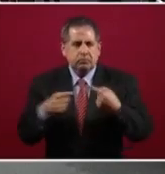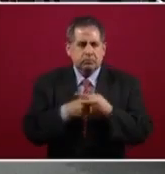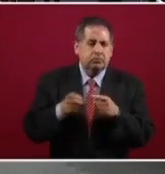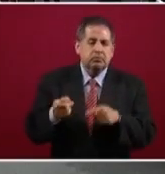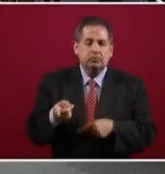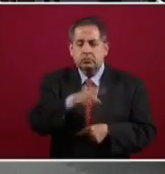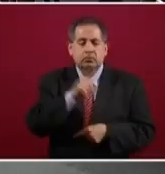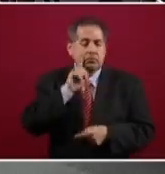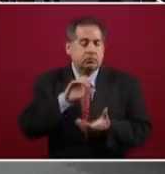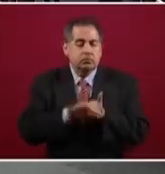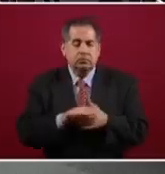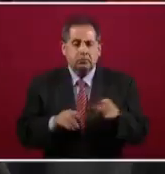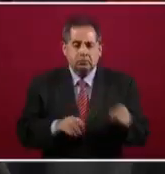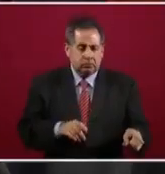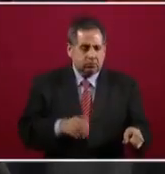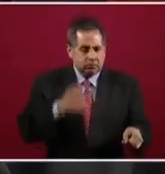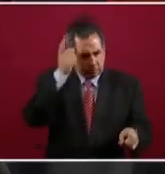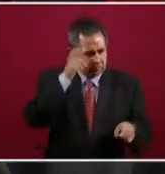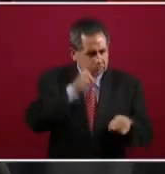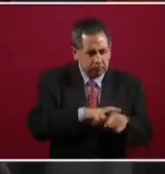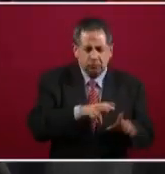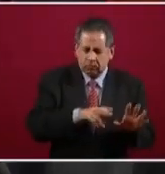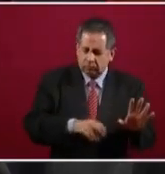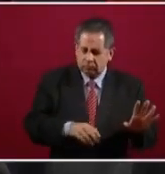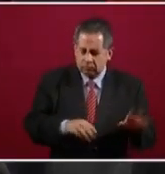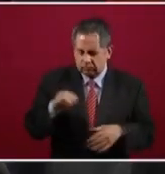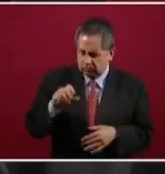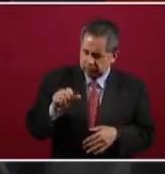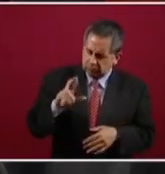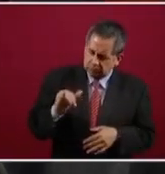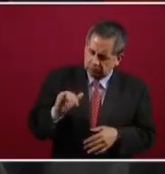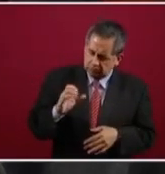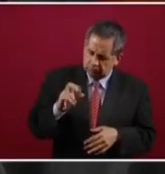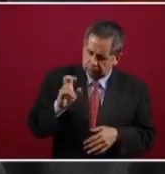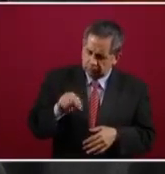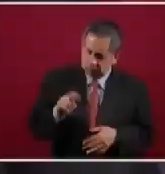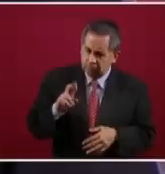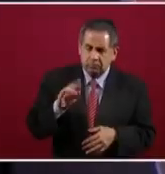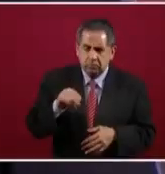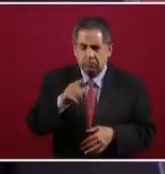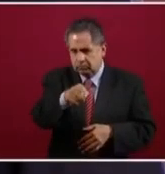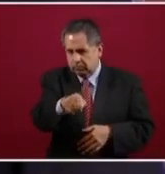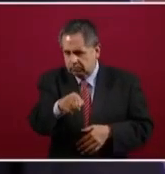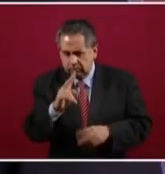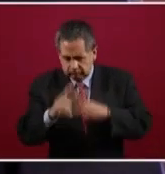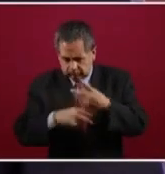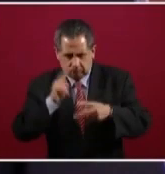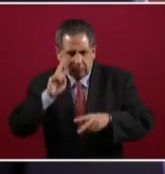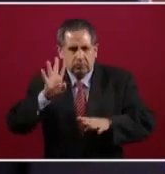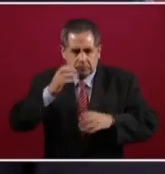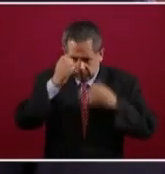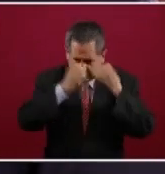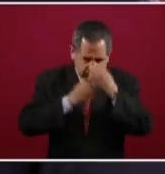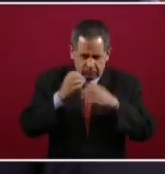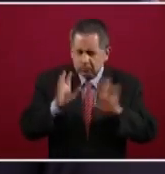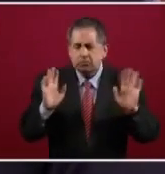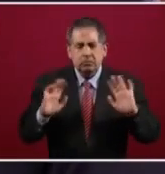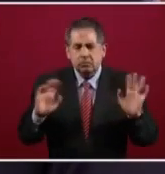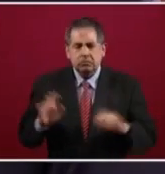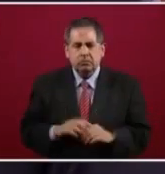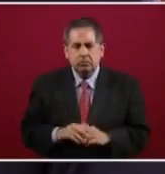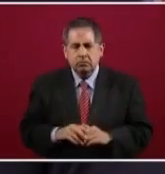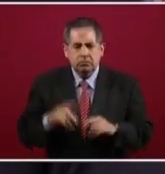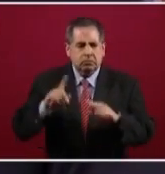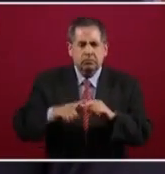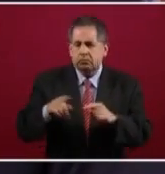su esposa está como directora de… Mari Carmen Ramírez. Sí, eso es lo que hay que ver, ¿no? Independientemente